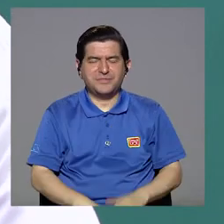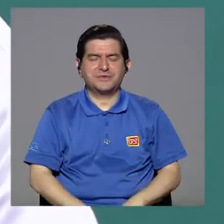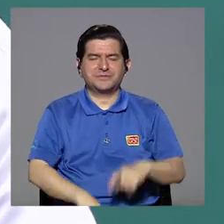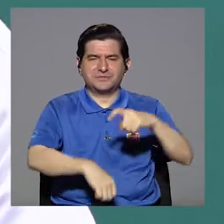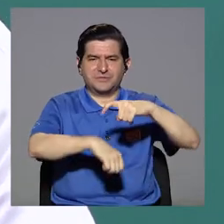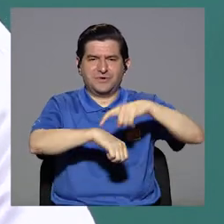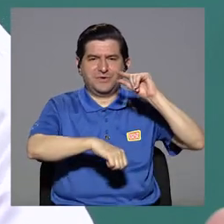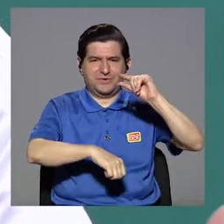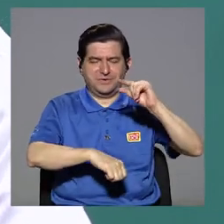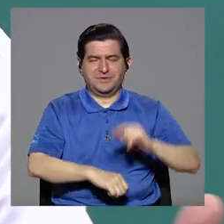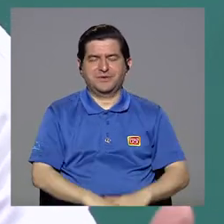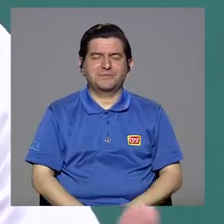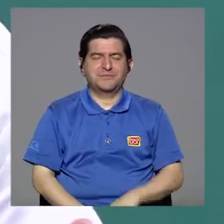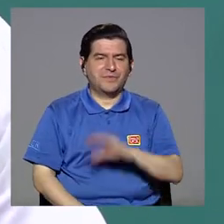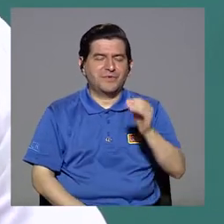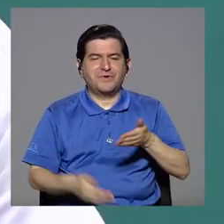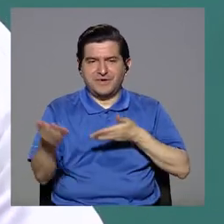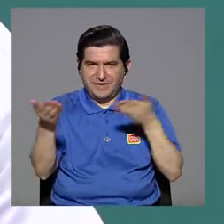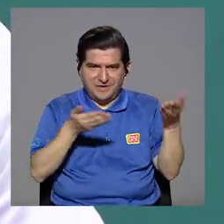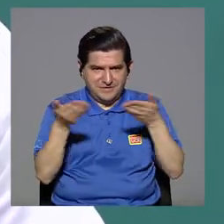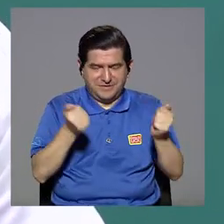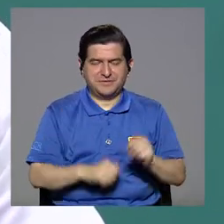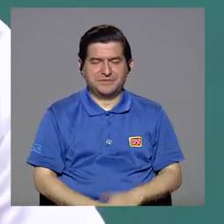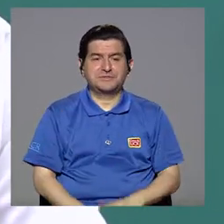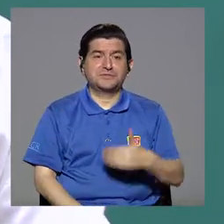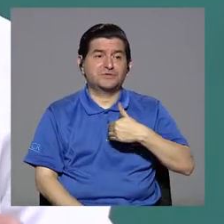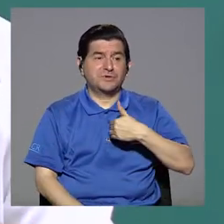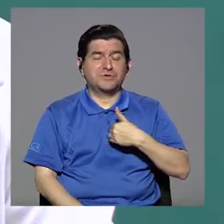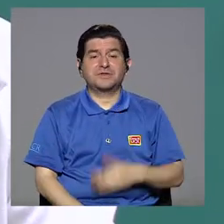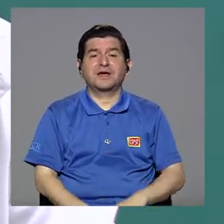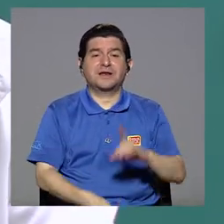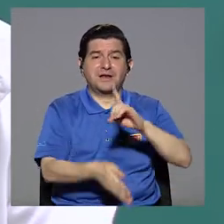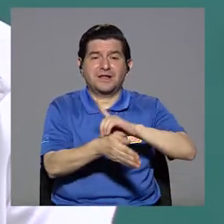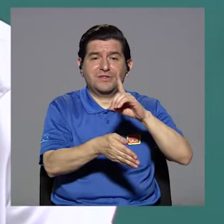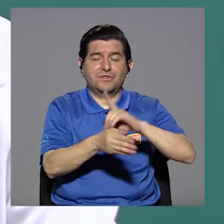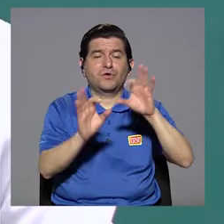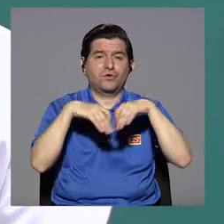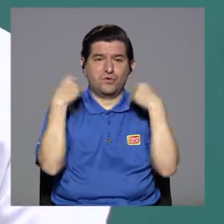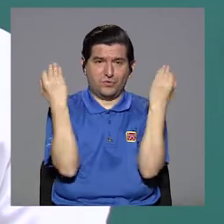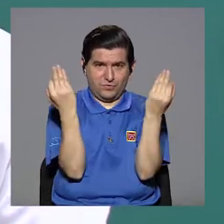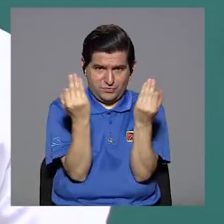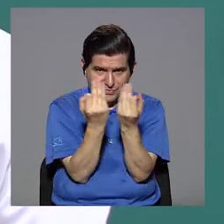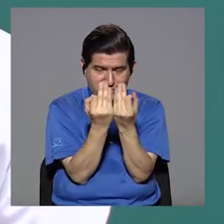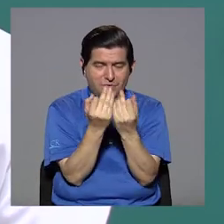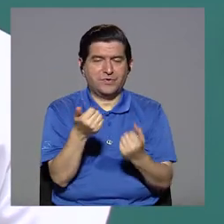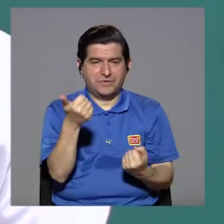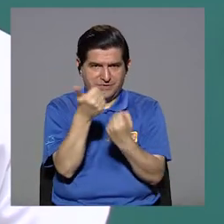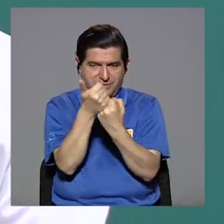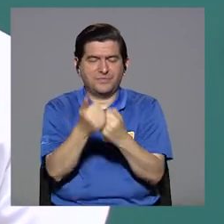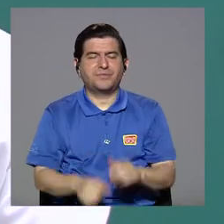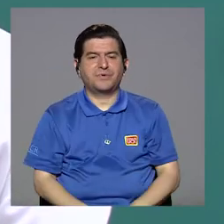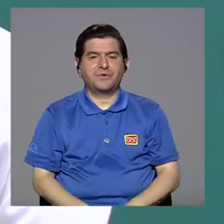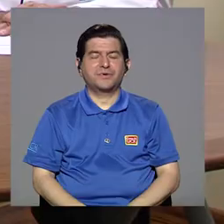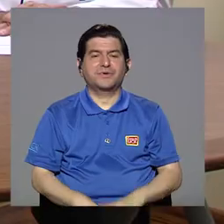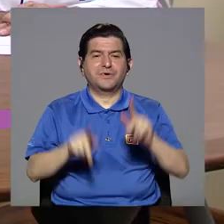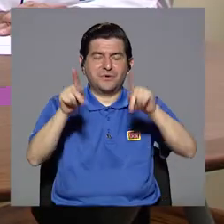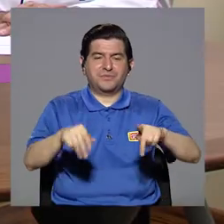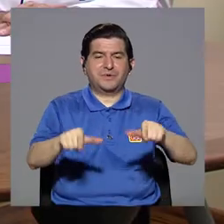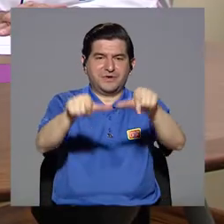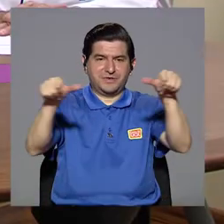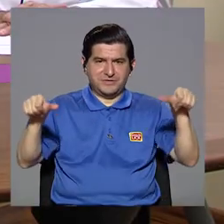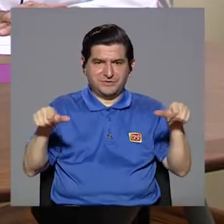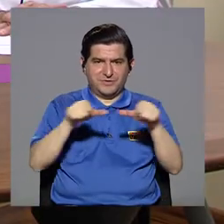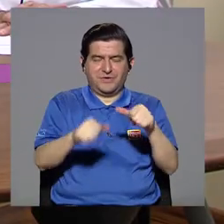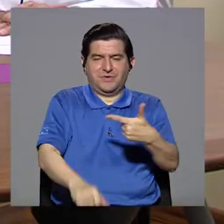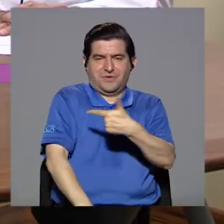el hospital el hospital y lógicamente el servicio hospital de día cuenta con médicos de familia el hospital cuenta con el